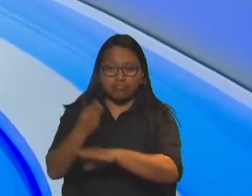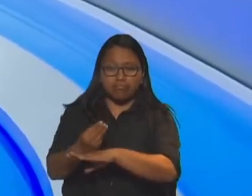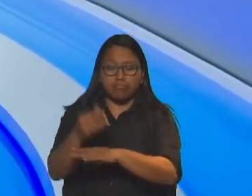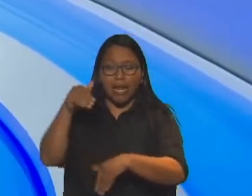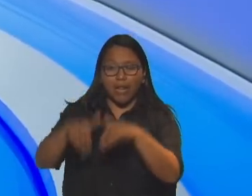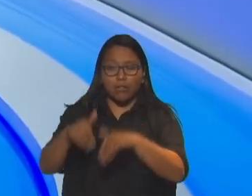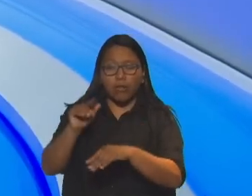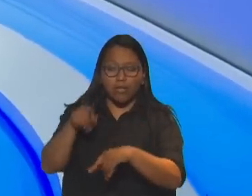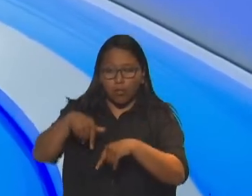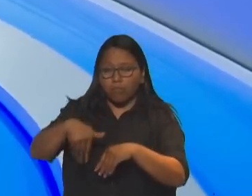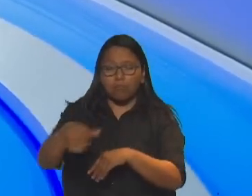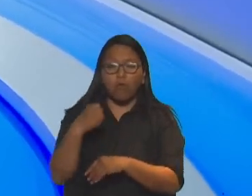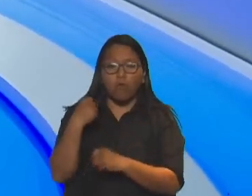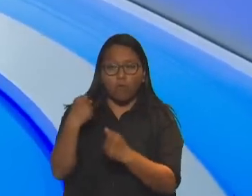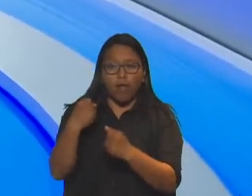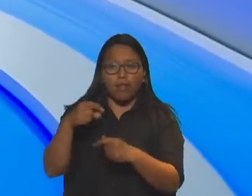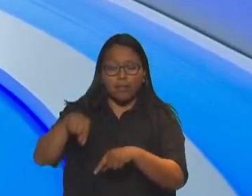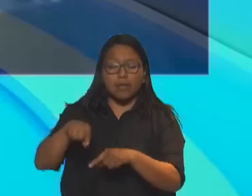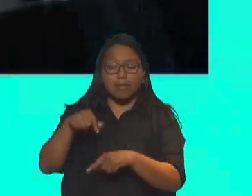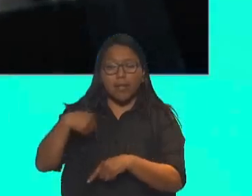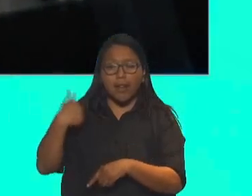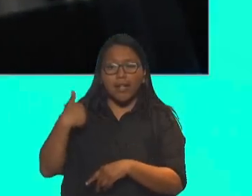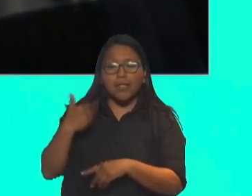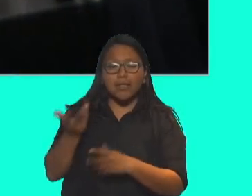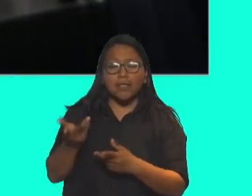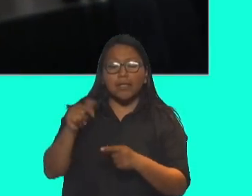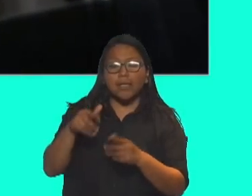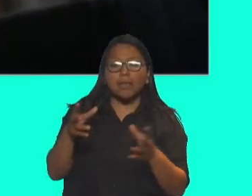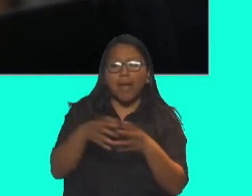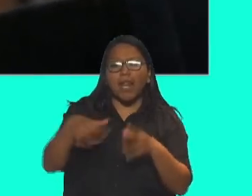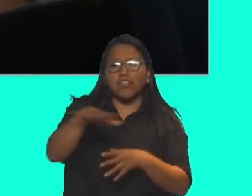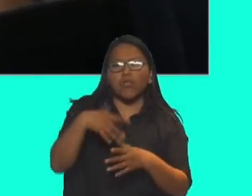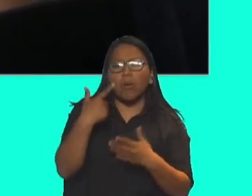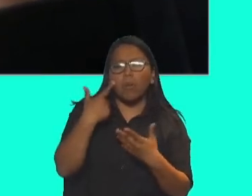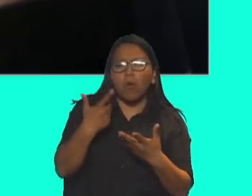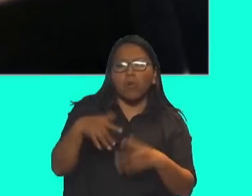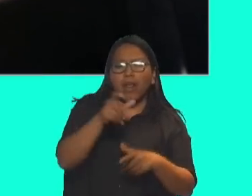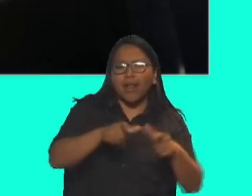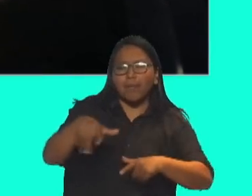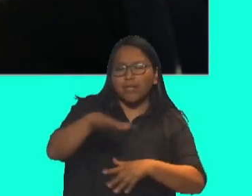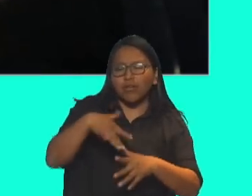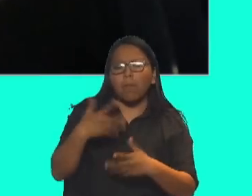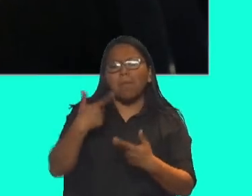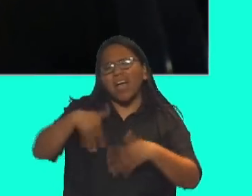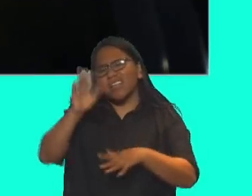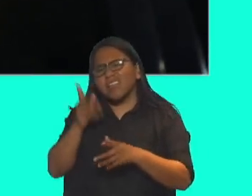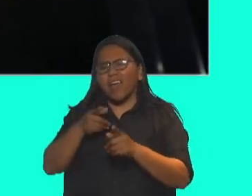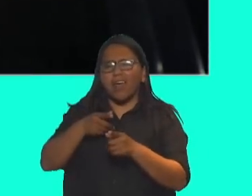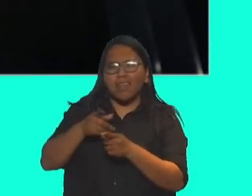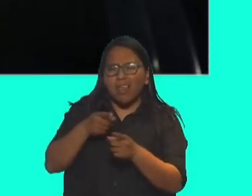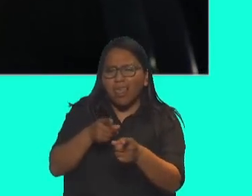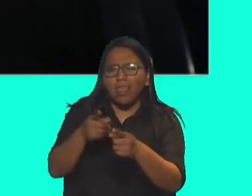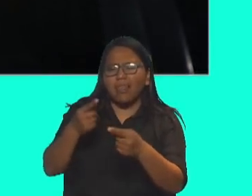potentes que tiene hoy la argentina y en especial los sectores populares más allá de la persecución y